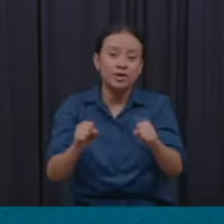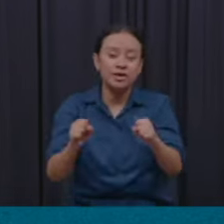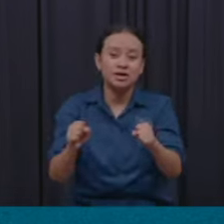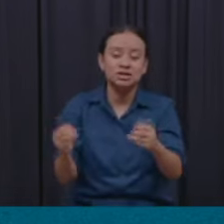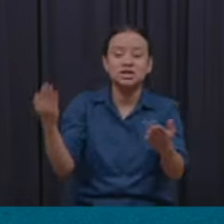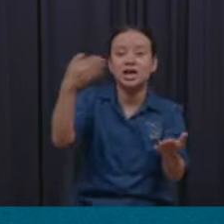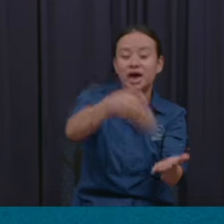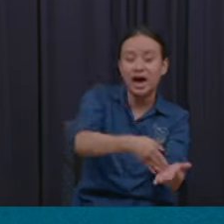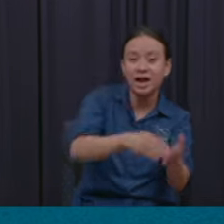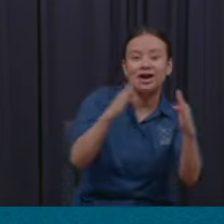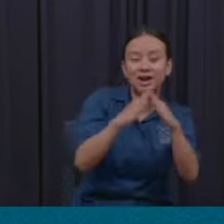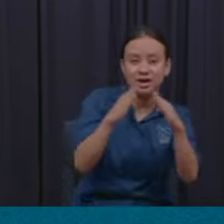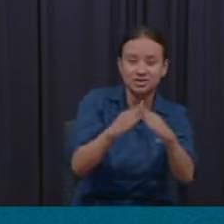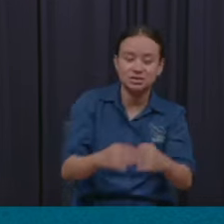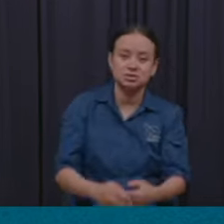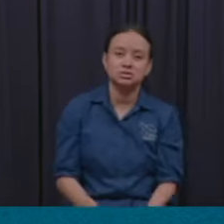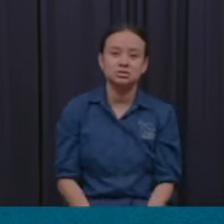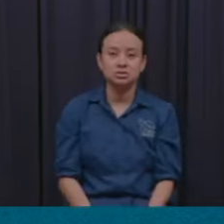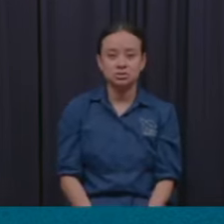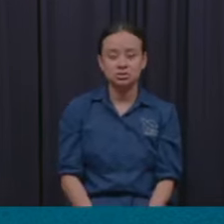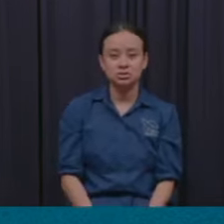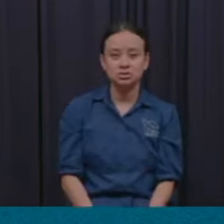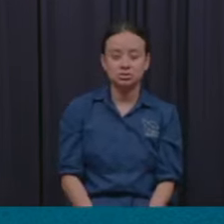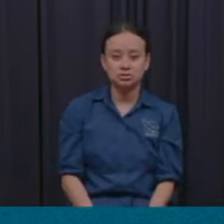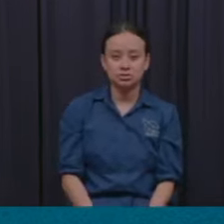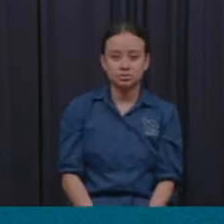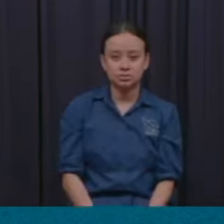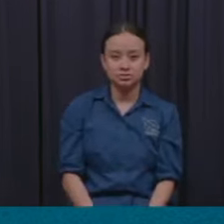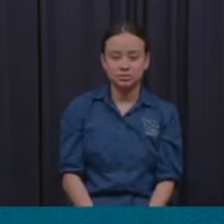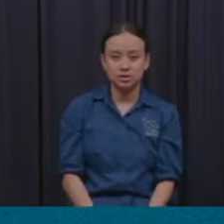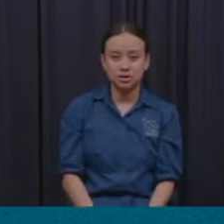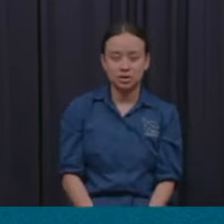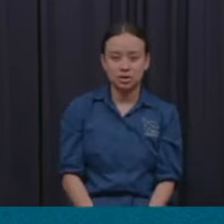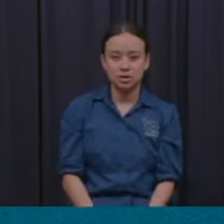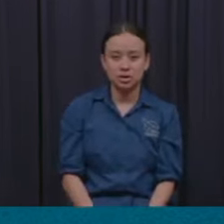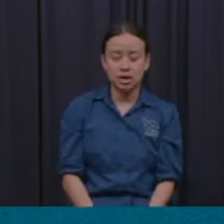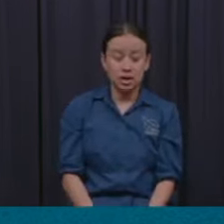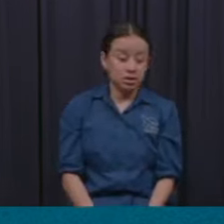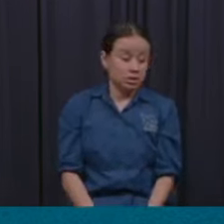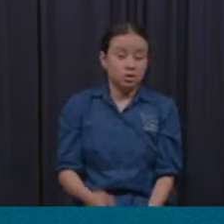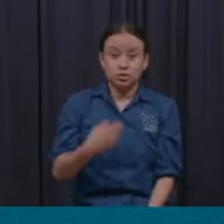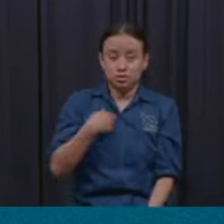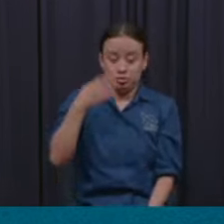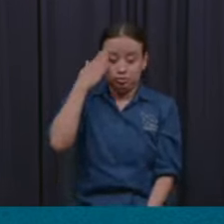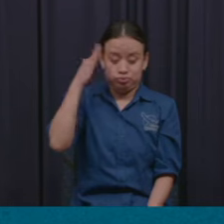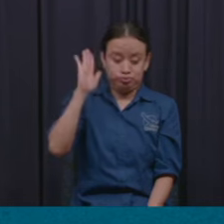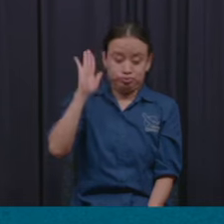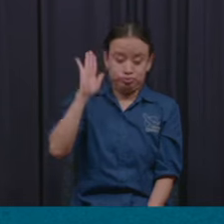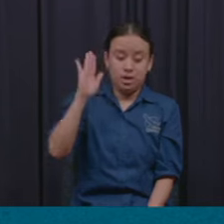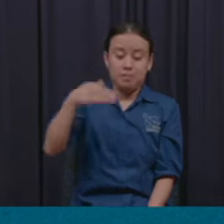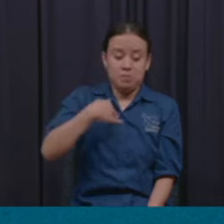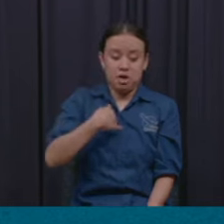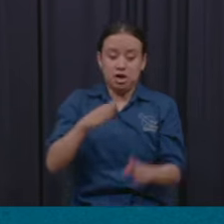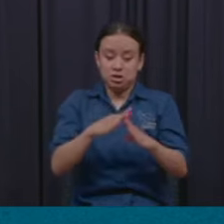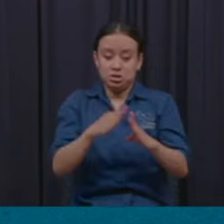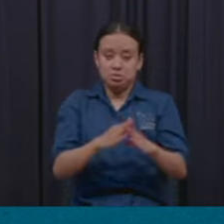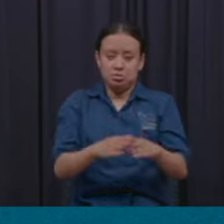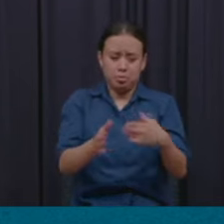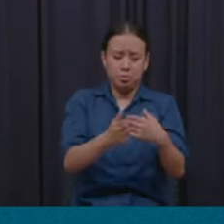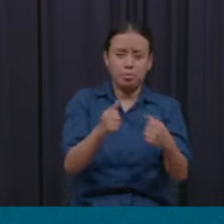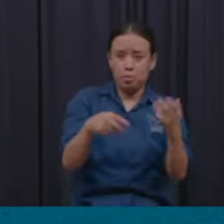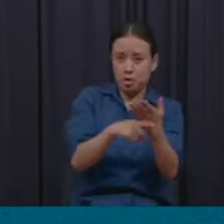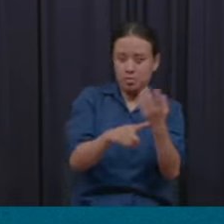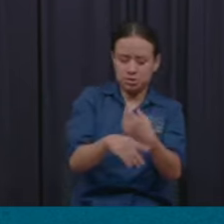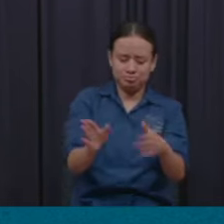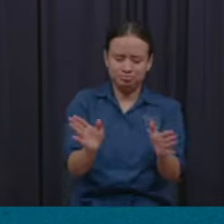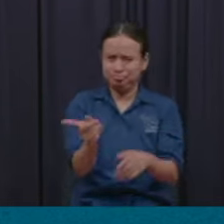nombrar unas cuantas cosas. Porque dirá, uy, pastor, en mi casa no hay nada. Gloria a Dios por eso. Pero hoy